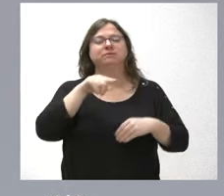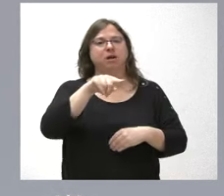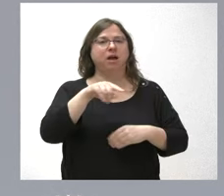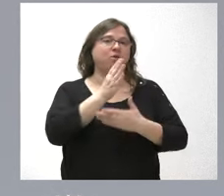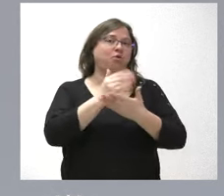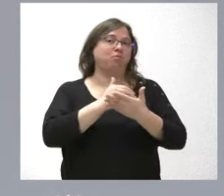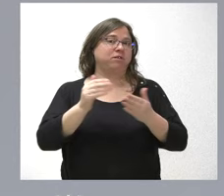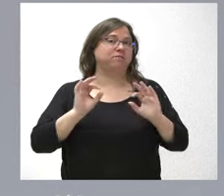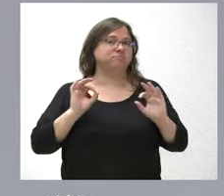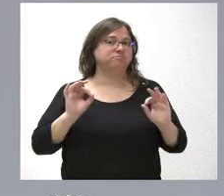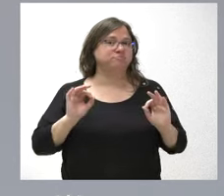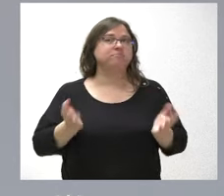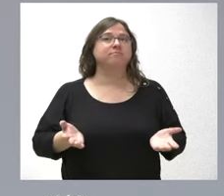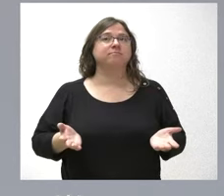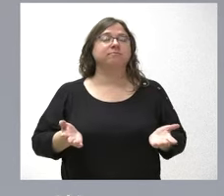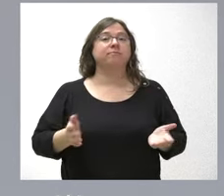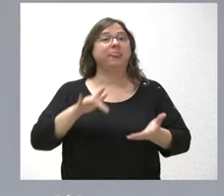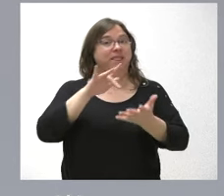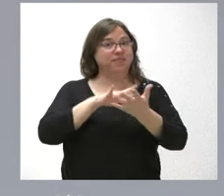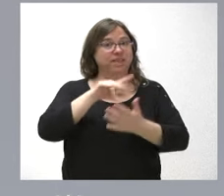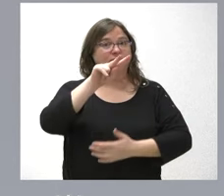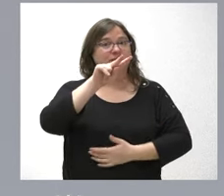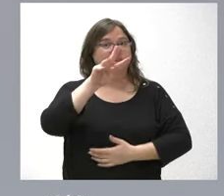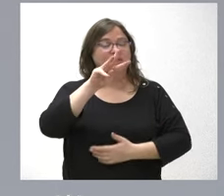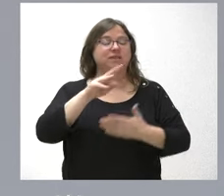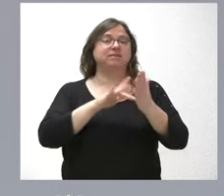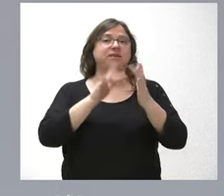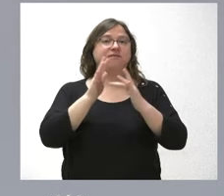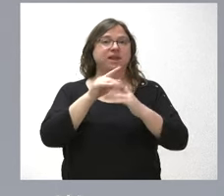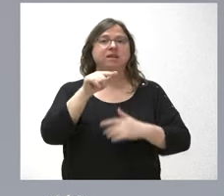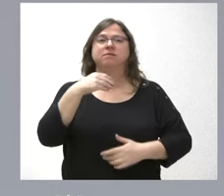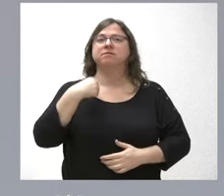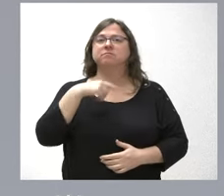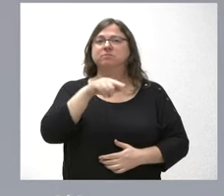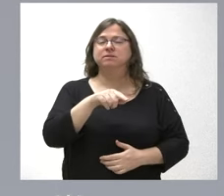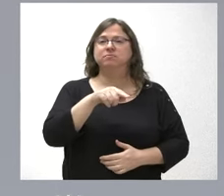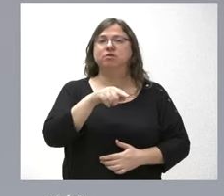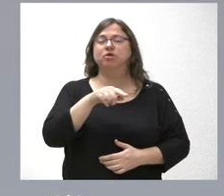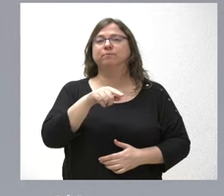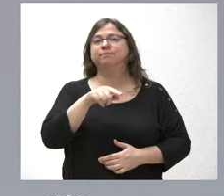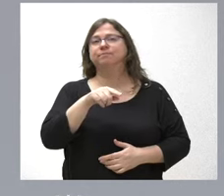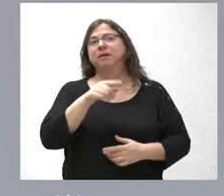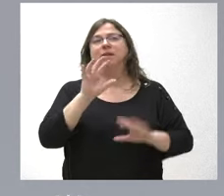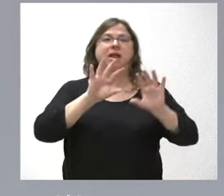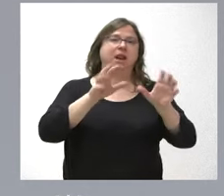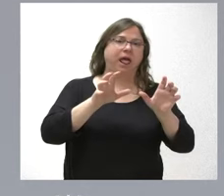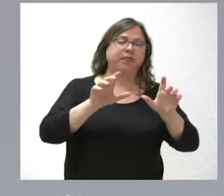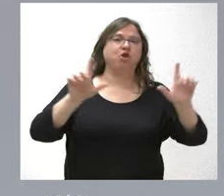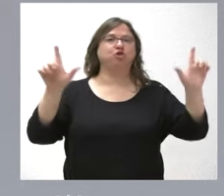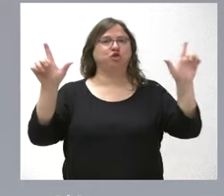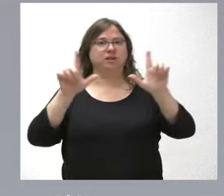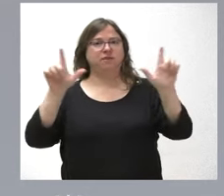Y asimismo, el mismo día 23 de abril, en medios tanto de radio como de